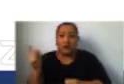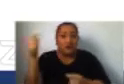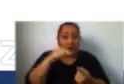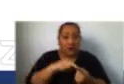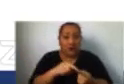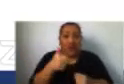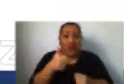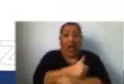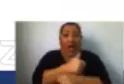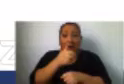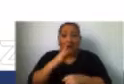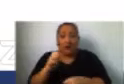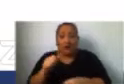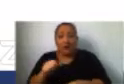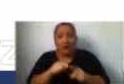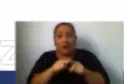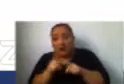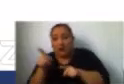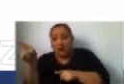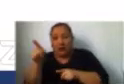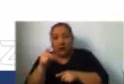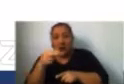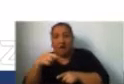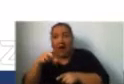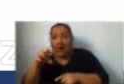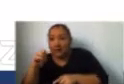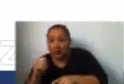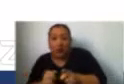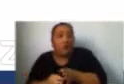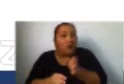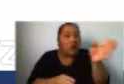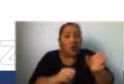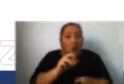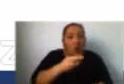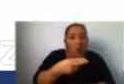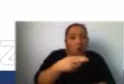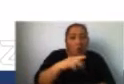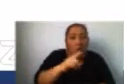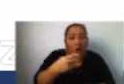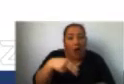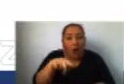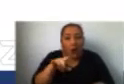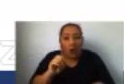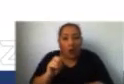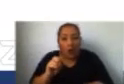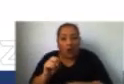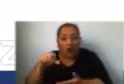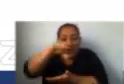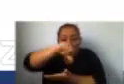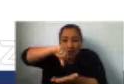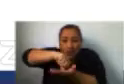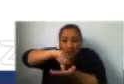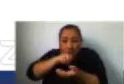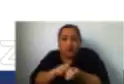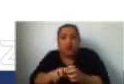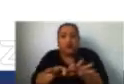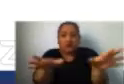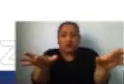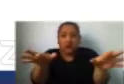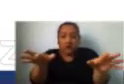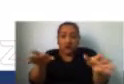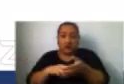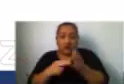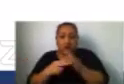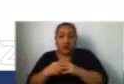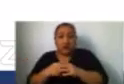Huancayo, también a Pasco, a Huánuco. Es la entrada al centro del país. Todo lo que llega a sus